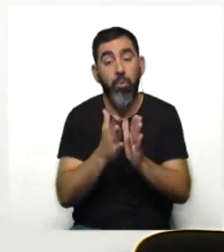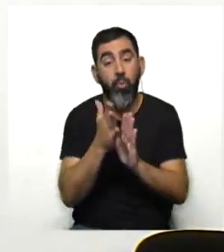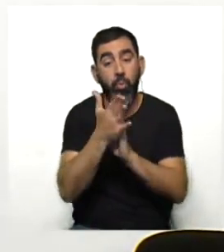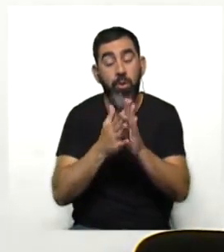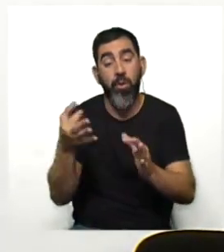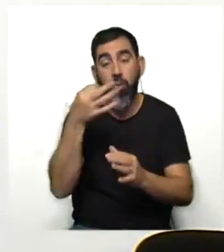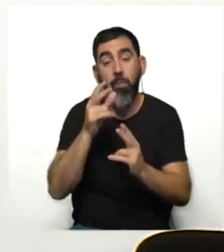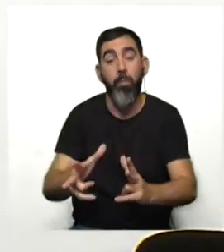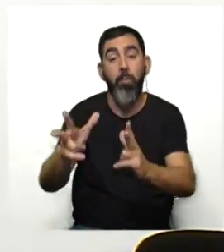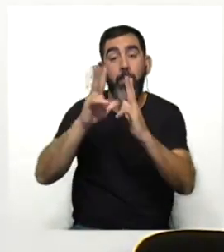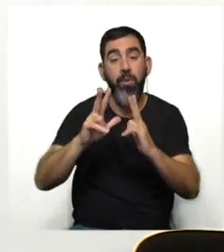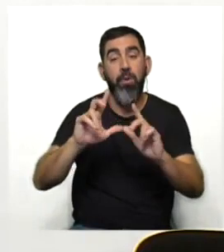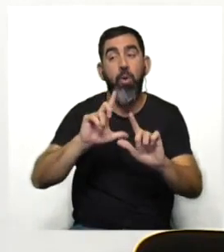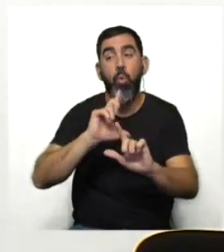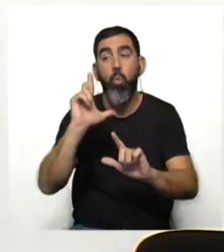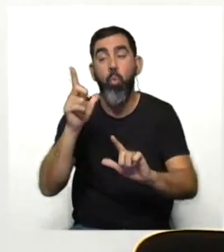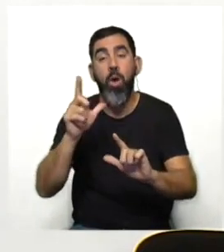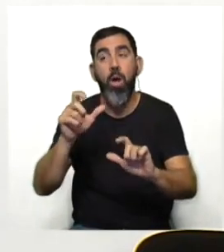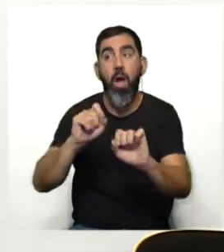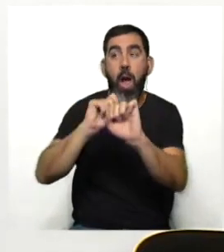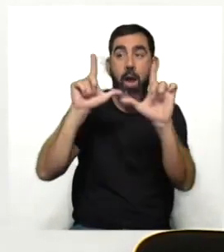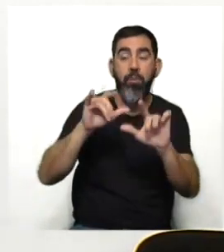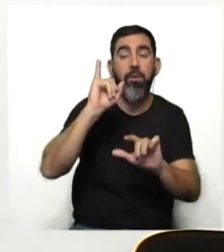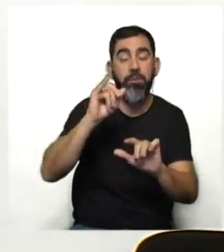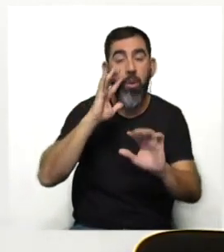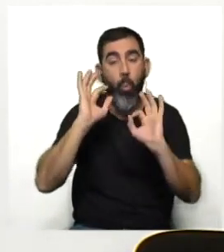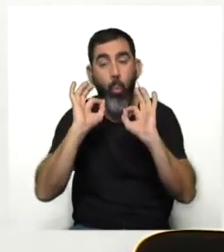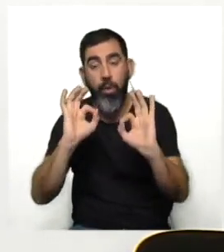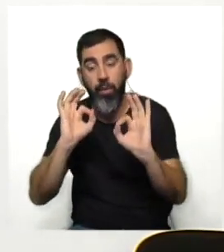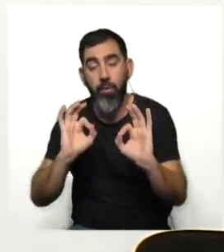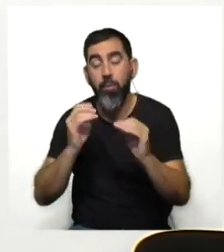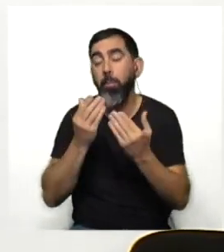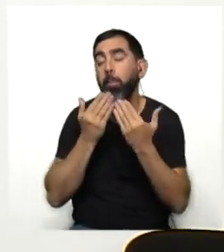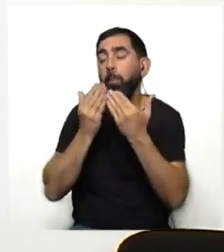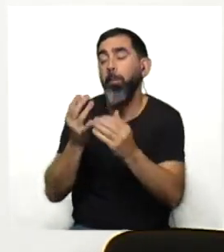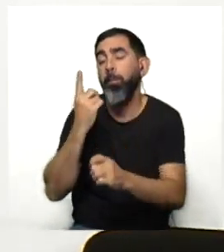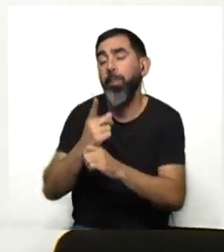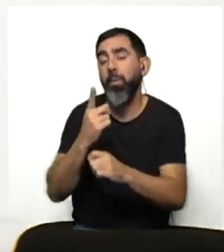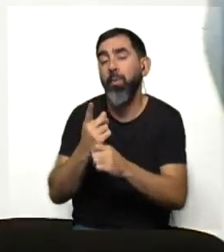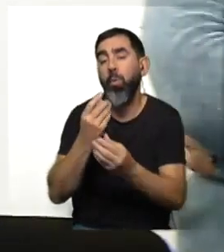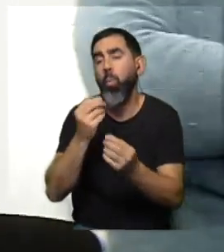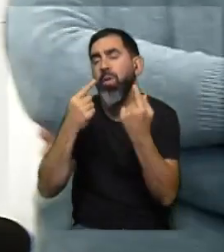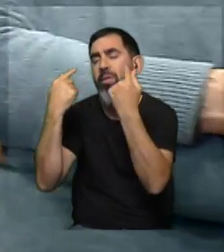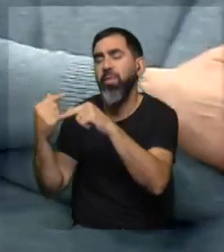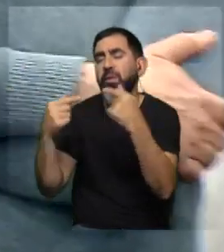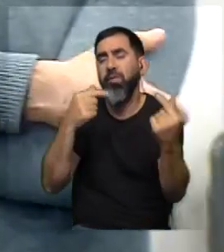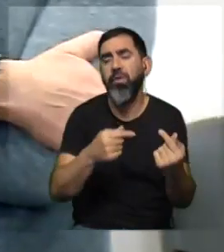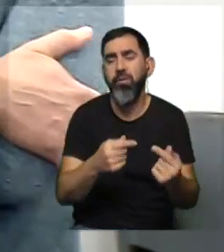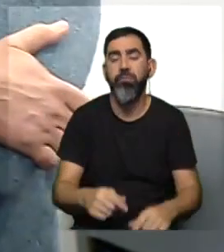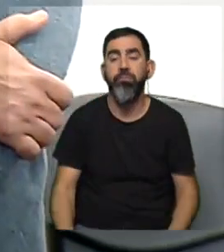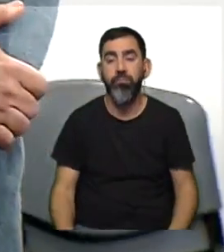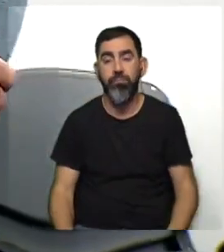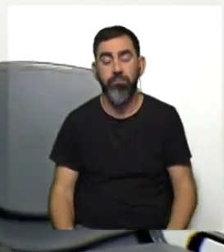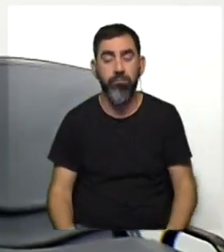drogas y me decía acá No hay alarma si hay alerta Y entonces le vamos a empezar preguntando esta entrevista Cuál es la diferencia Y qué motiva